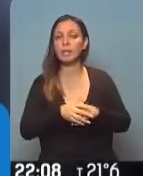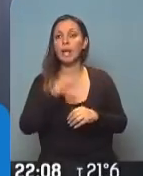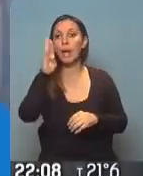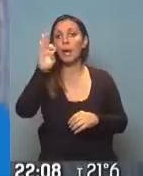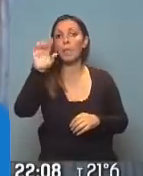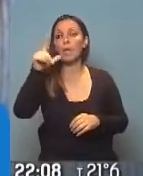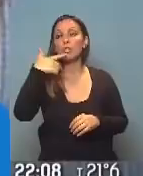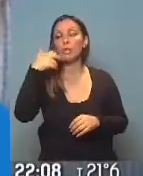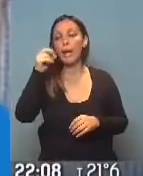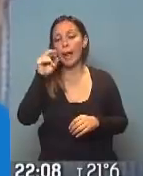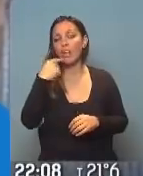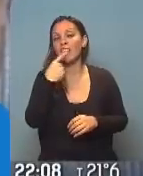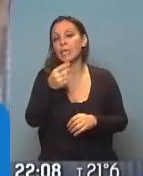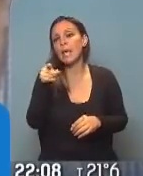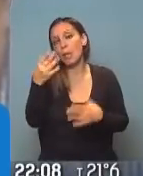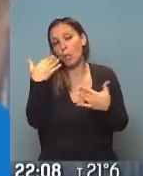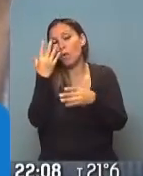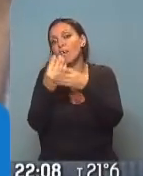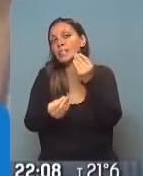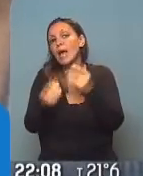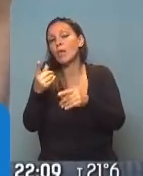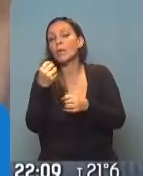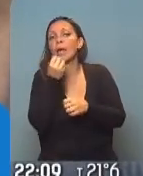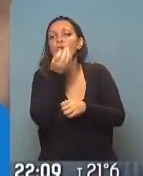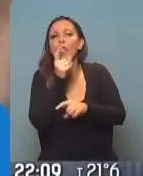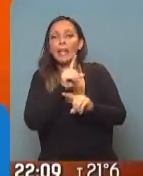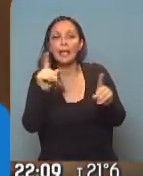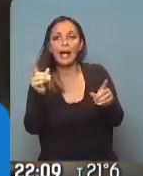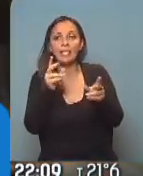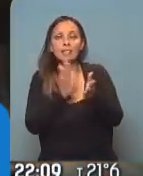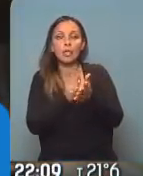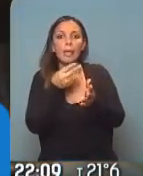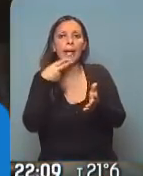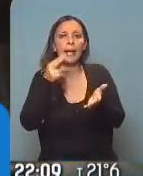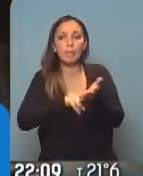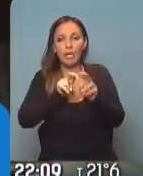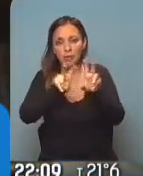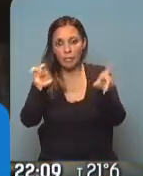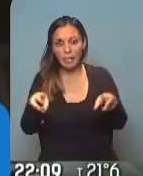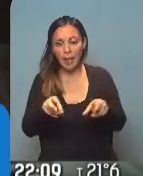no informar de ese supuesto préstamo a las autoridades fiscales. Si algo